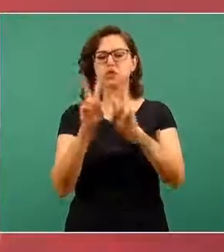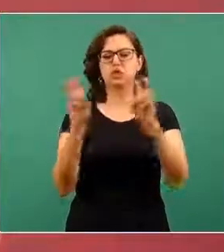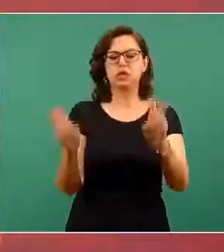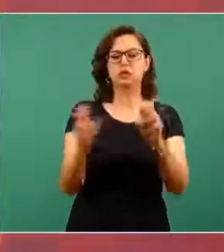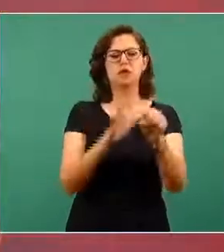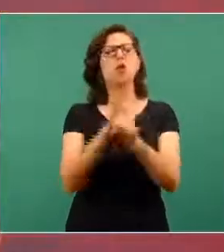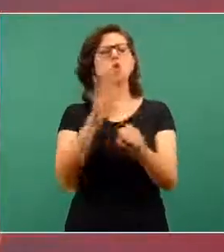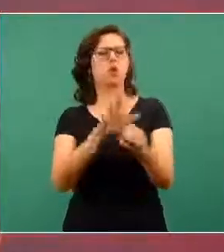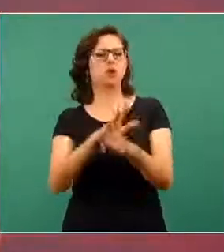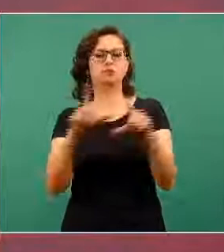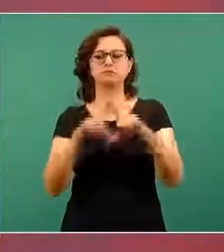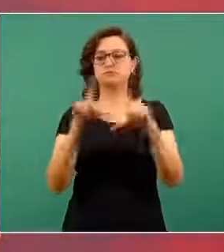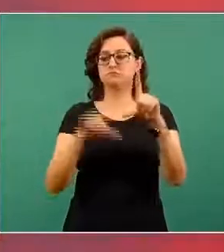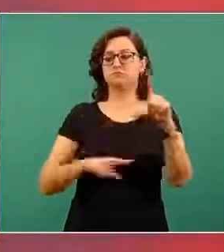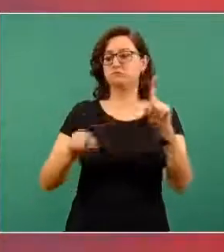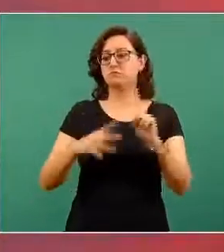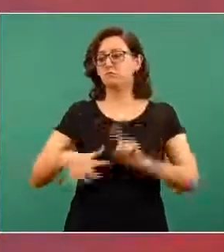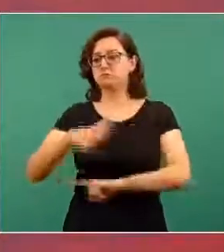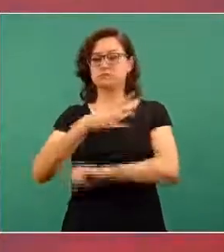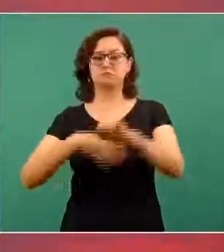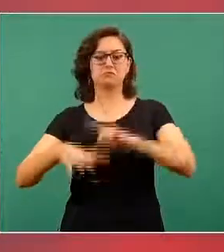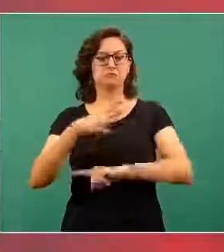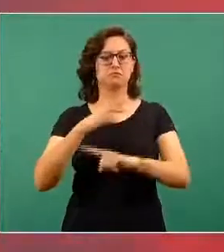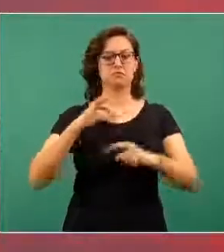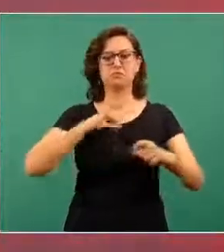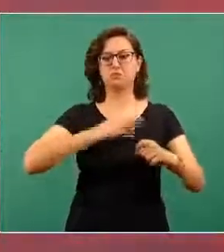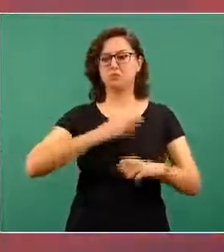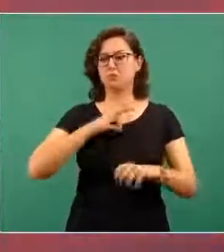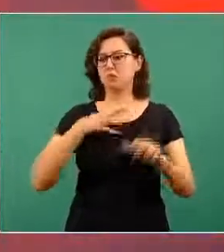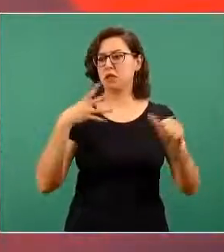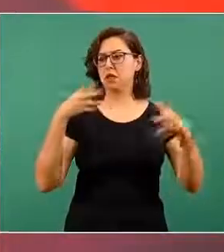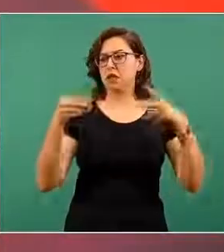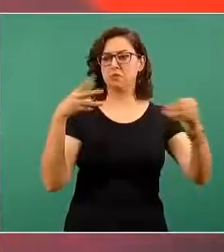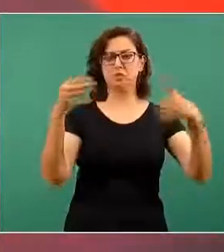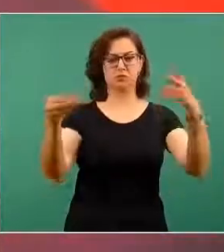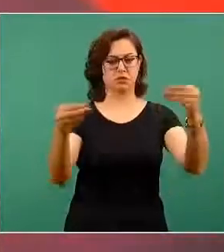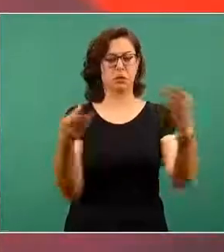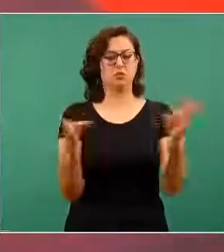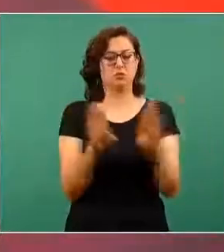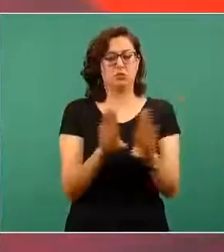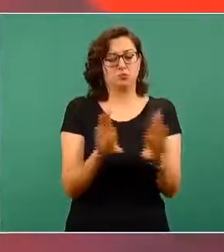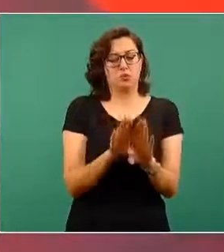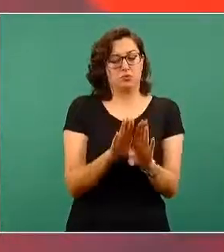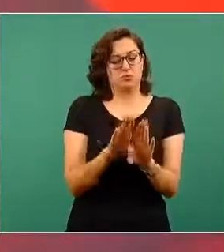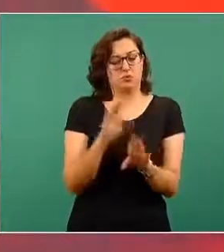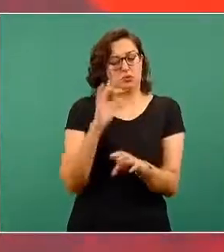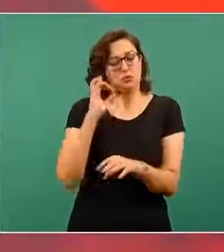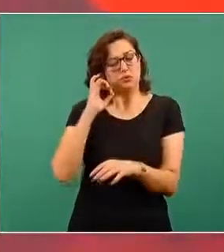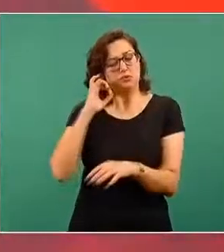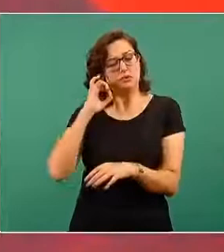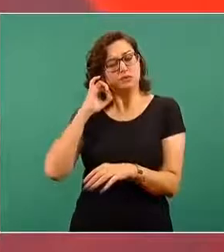que guarda la epidemia en México y la progresión,